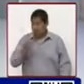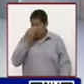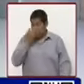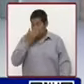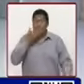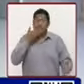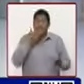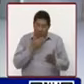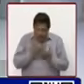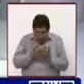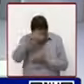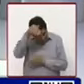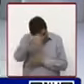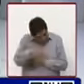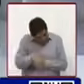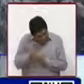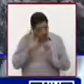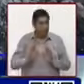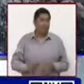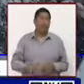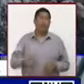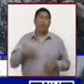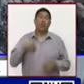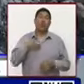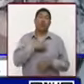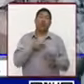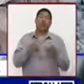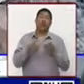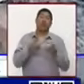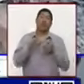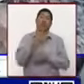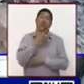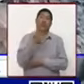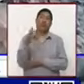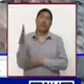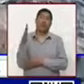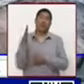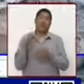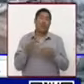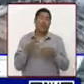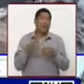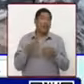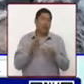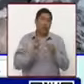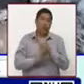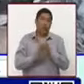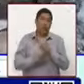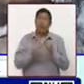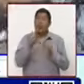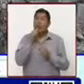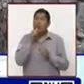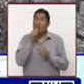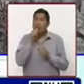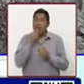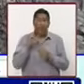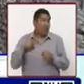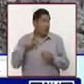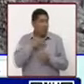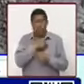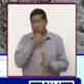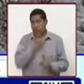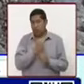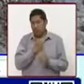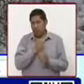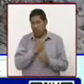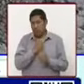buenas noches. Bueno, también como Dirección Forestal, como Ministerio de Medio Ambiente y Agua, sin tregua hemos estado